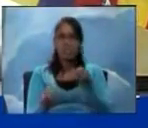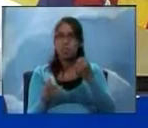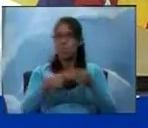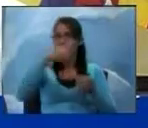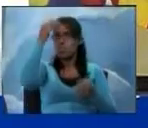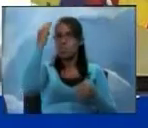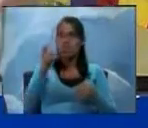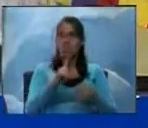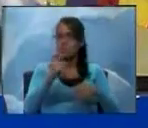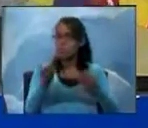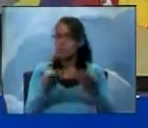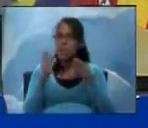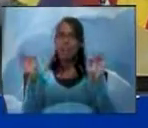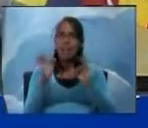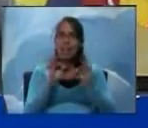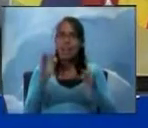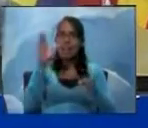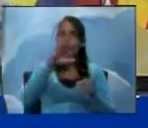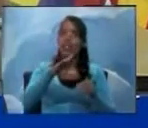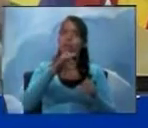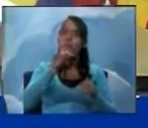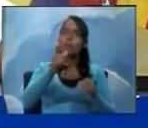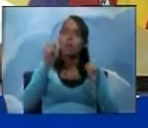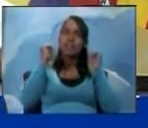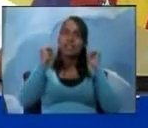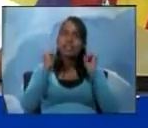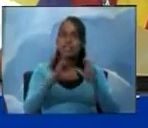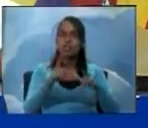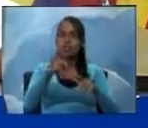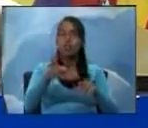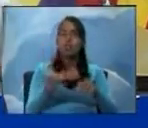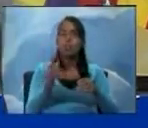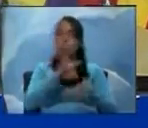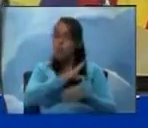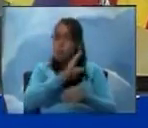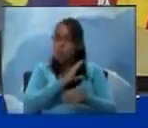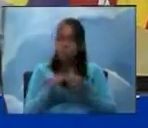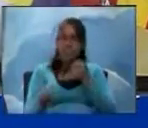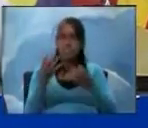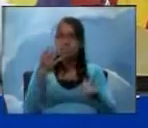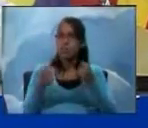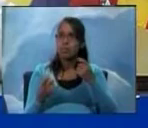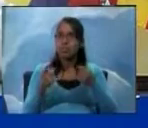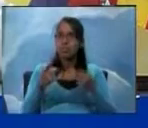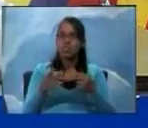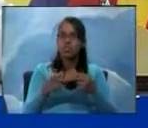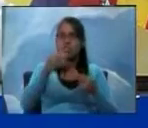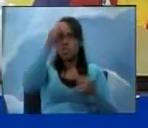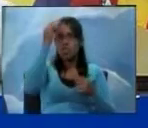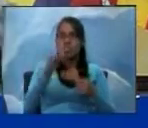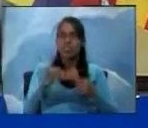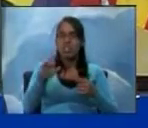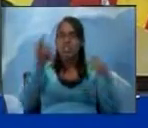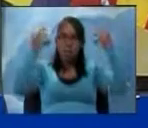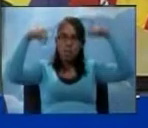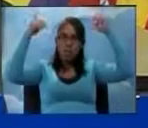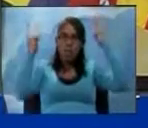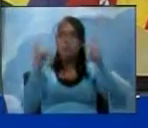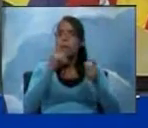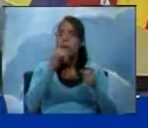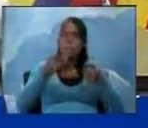no me va a dar nada. Estás maldiciendo tu siembra. Yo creo que esa vaca va a malparir.